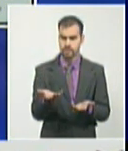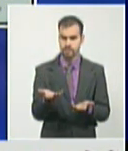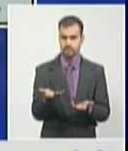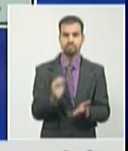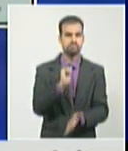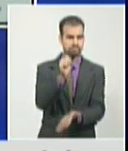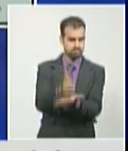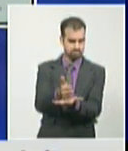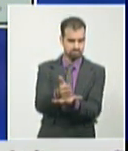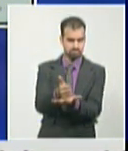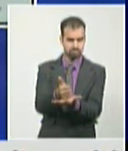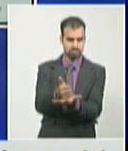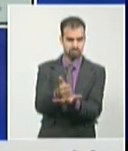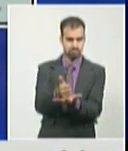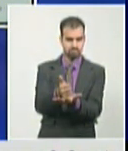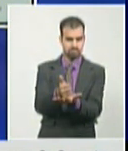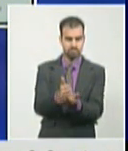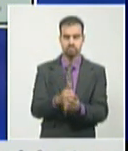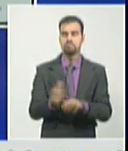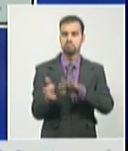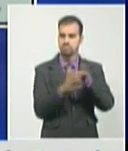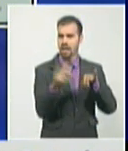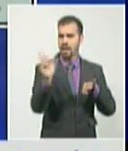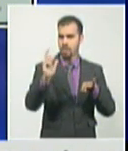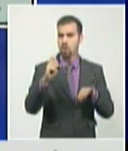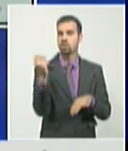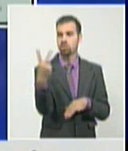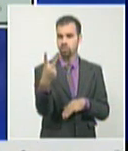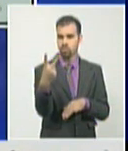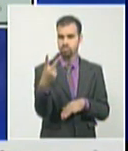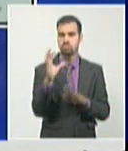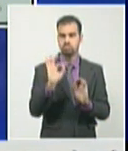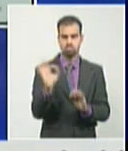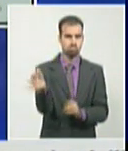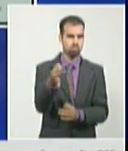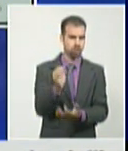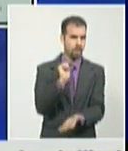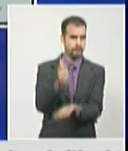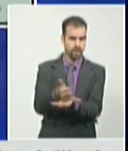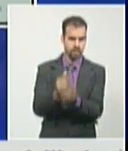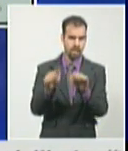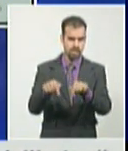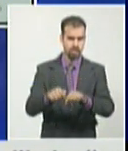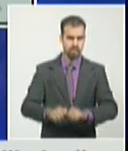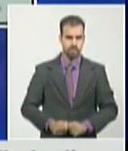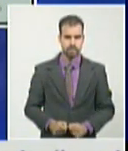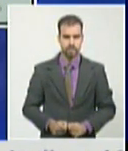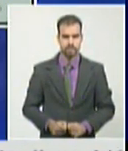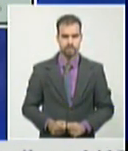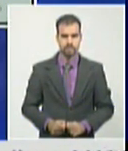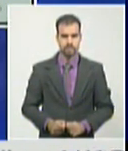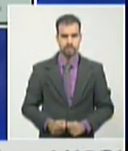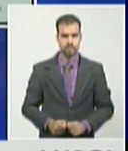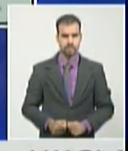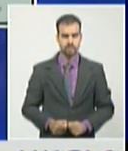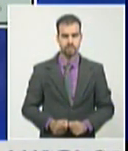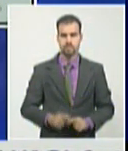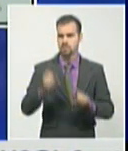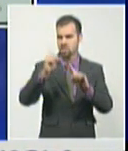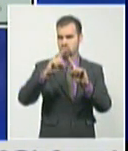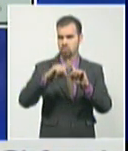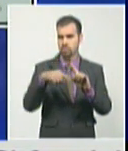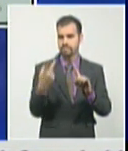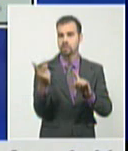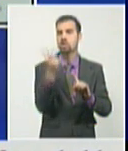ávila y de camagüey 2 también de su municipio cabecera y en el caso de las zonas 2a